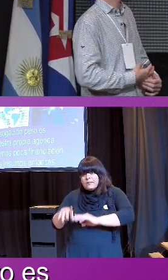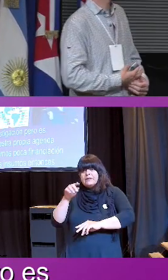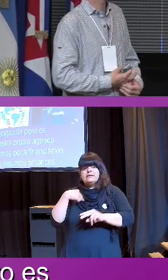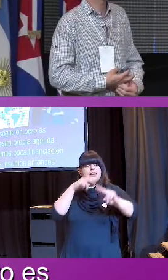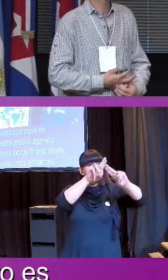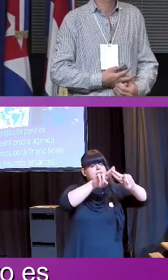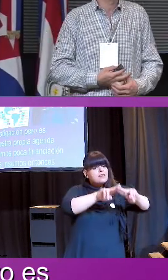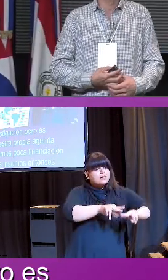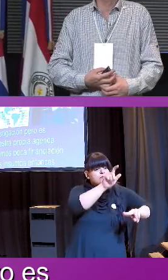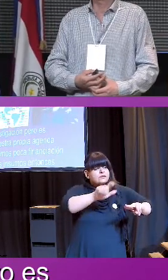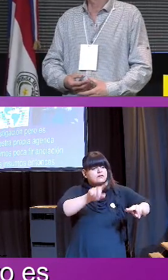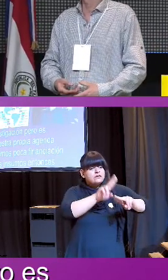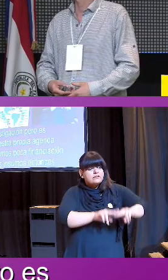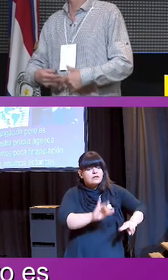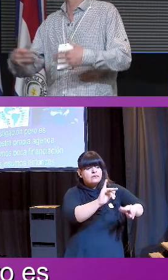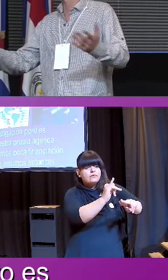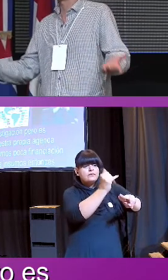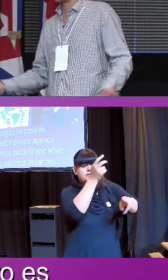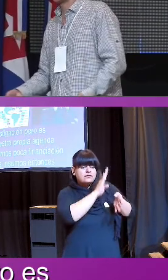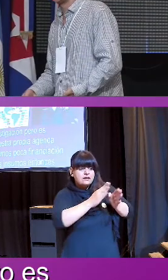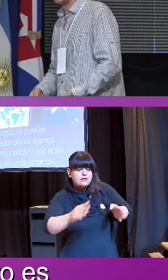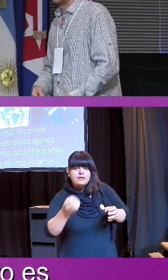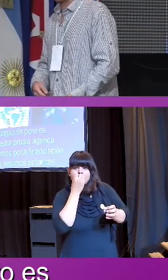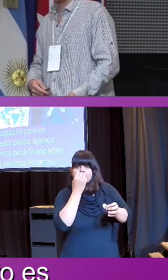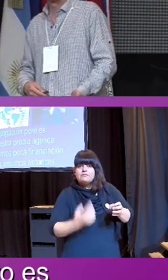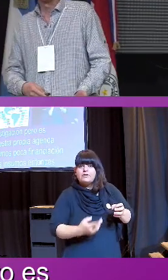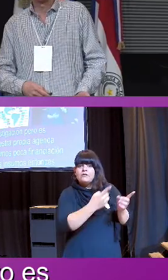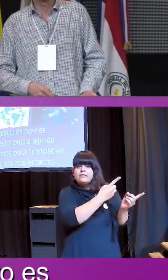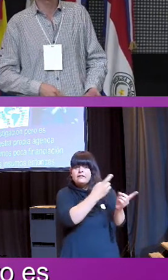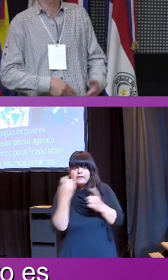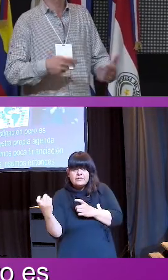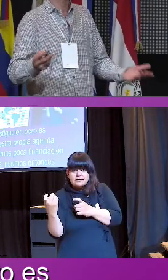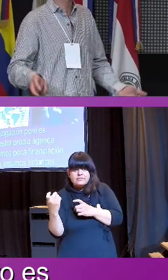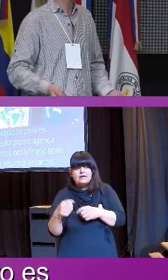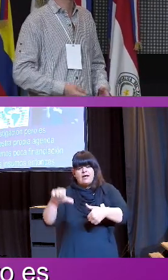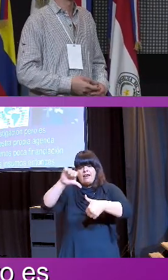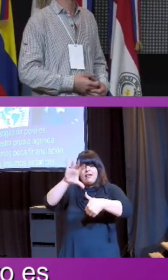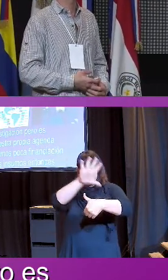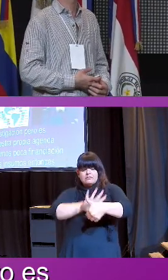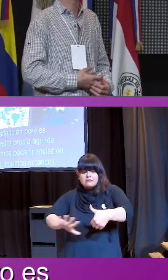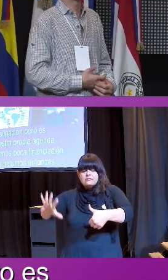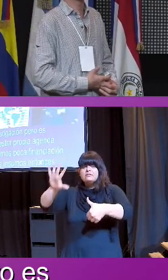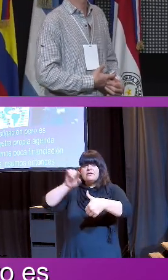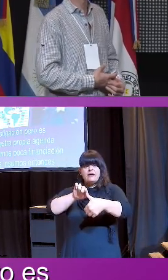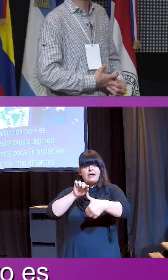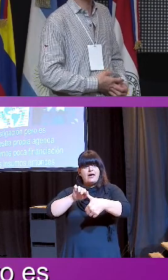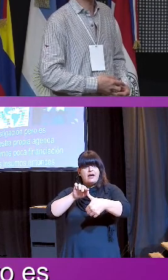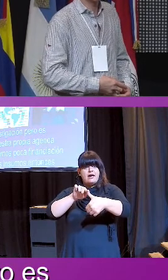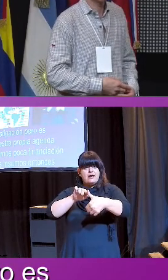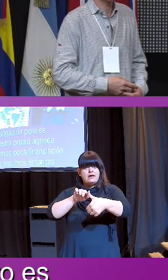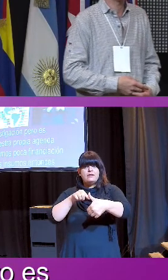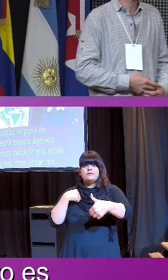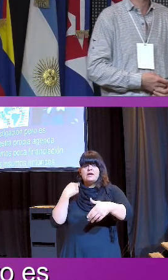falta mejores abordajes, mejores intervenciones que puedan alcanzar a toda la población de Latinoamérica, que está muy perjudicada en cuanto a